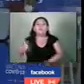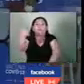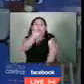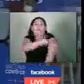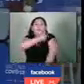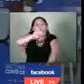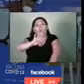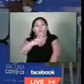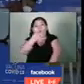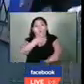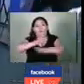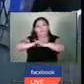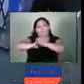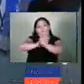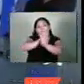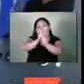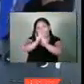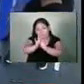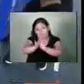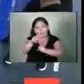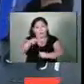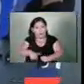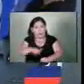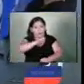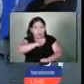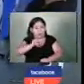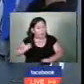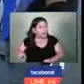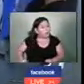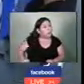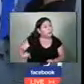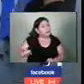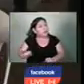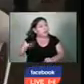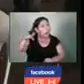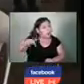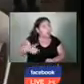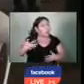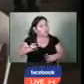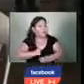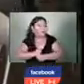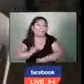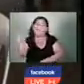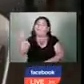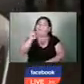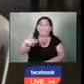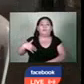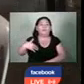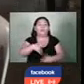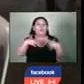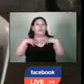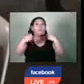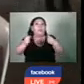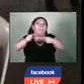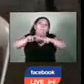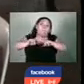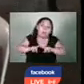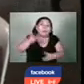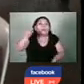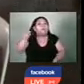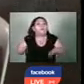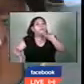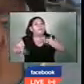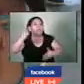de una cuarta dosis de la vacuna contra la COVID-19 no está de momento en los planes para el Ministerio de Salud. Sin embargo, no se